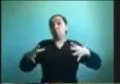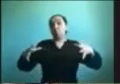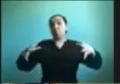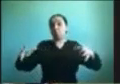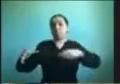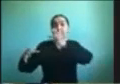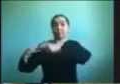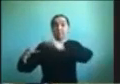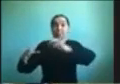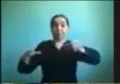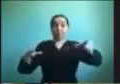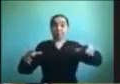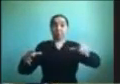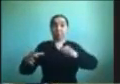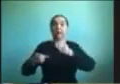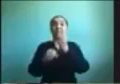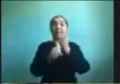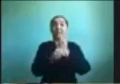el centro.